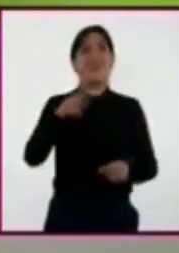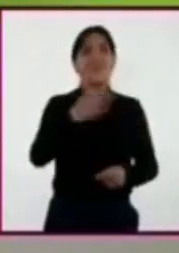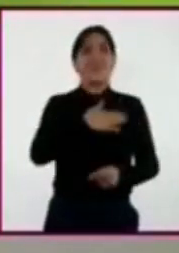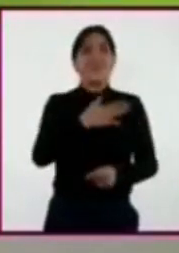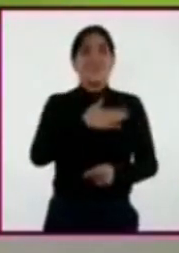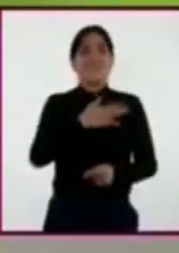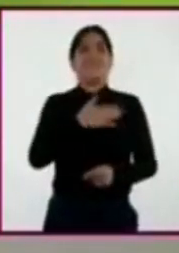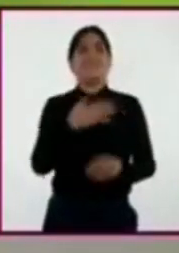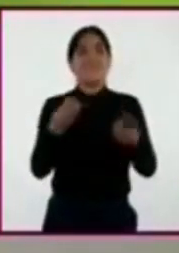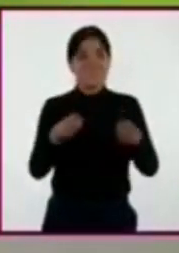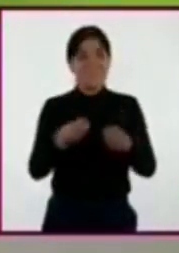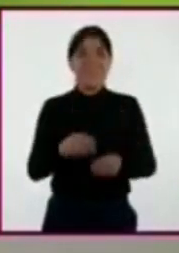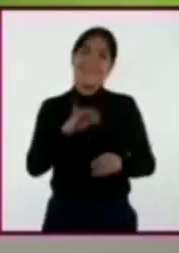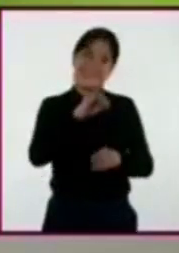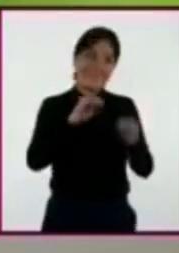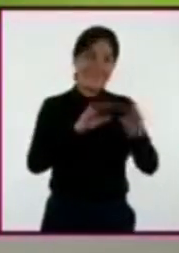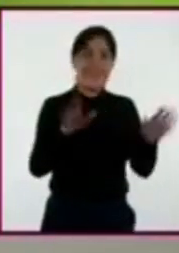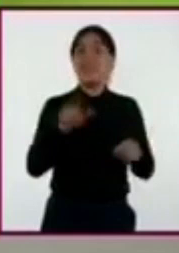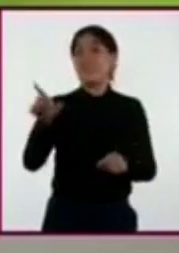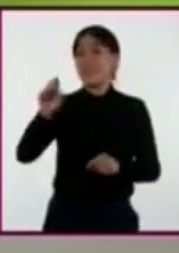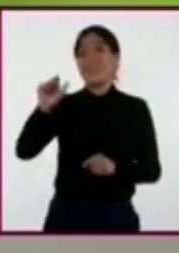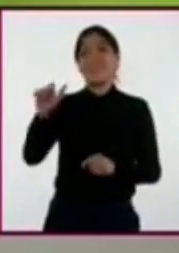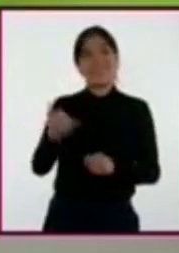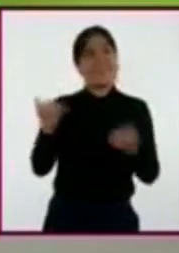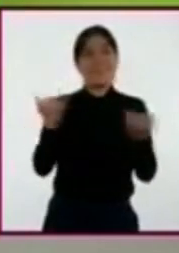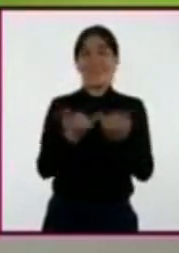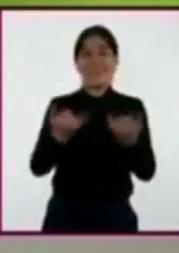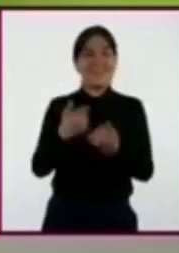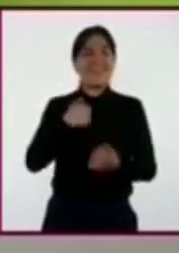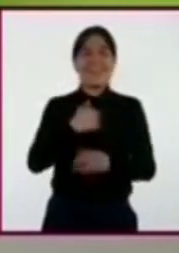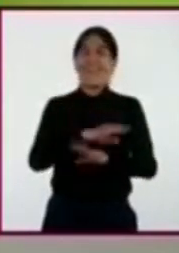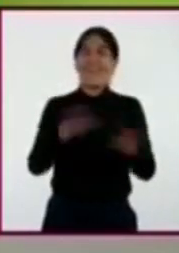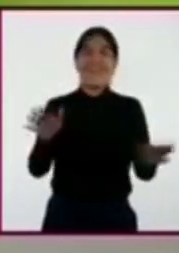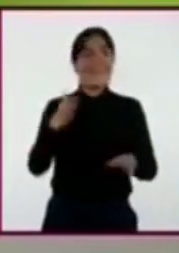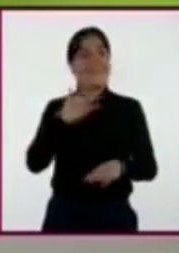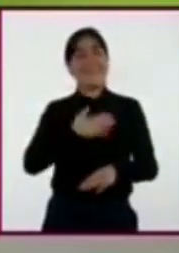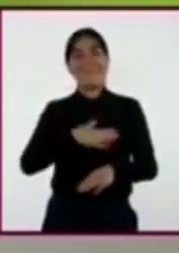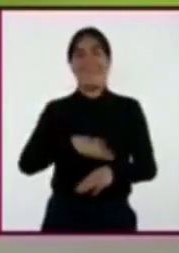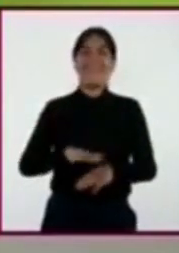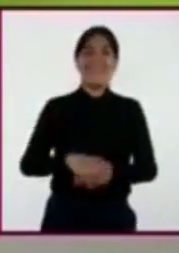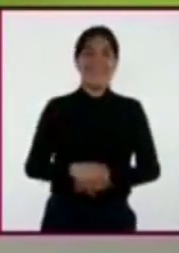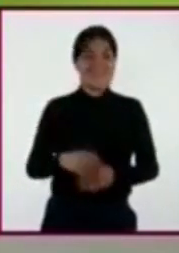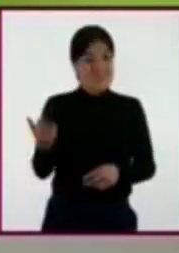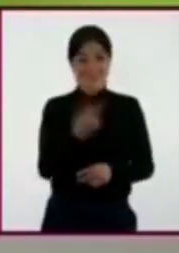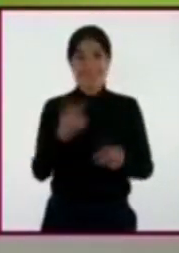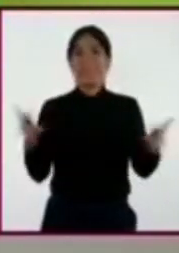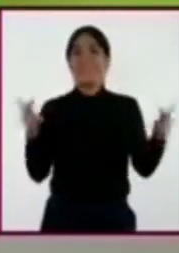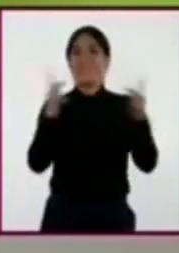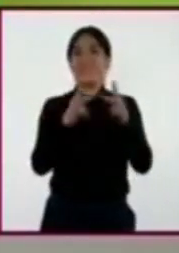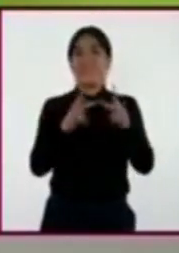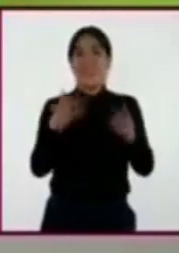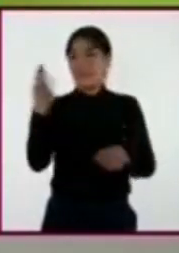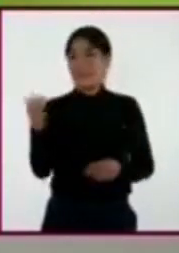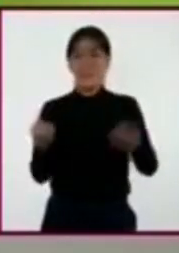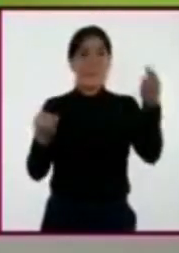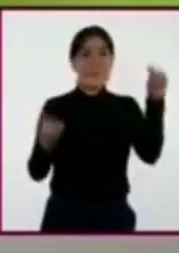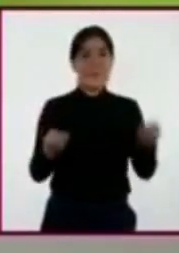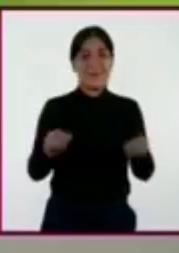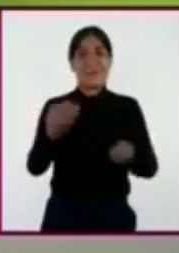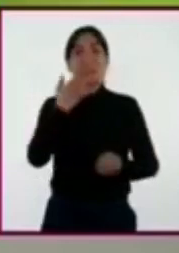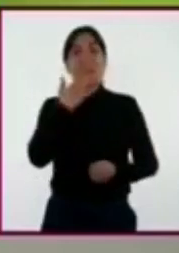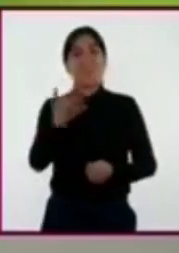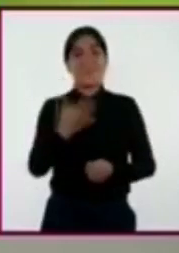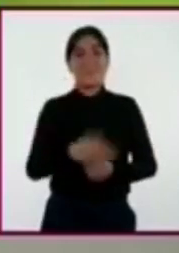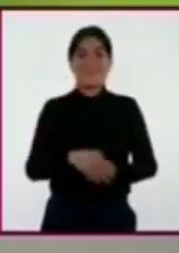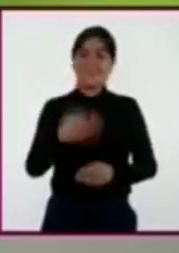agité bastante. Claro, Leslie. Yo también. Estoy muerta. ¿Pero qué creen? Que quedaron empate 9-9. Muy bien